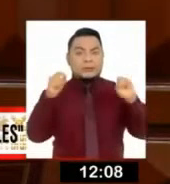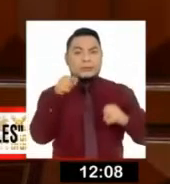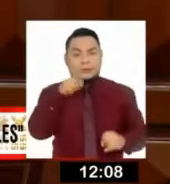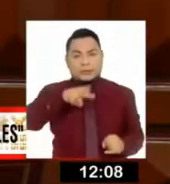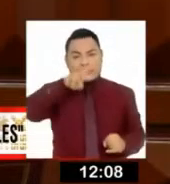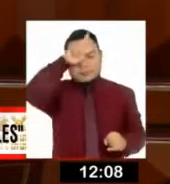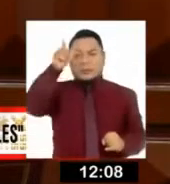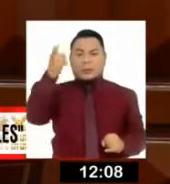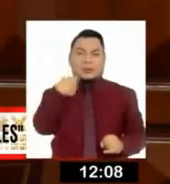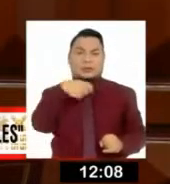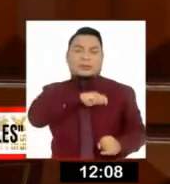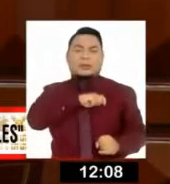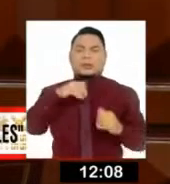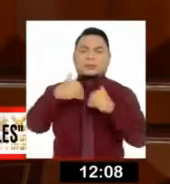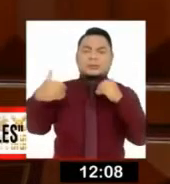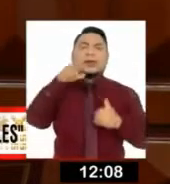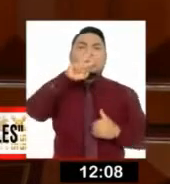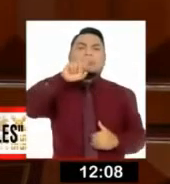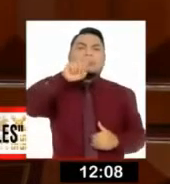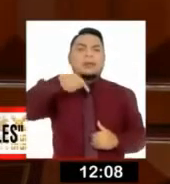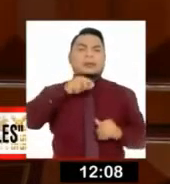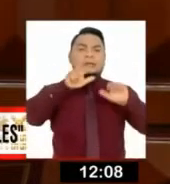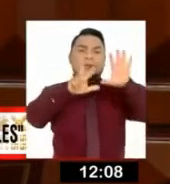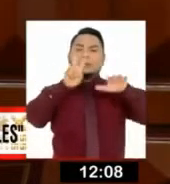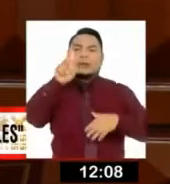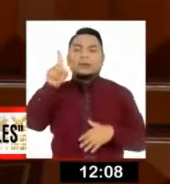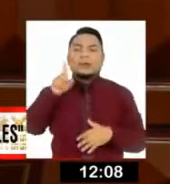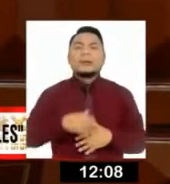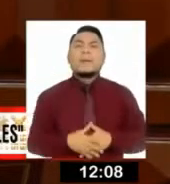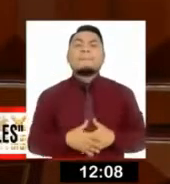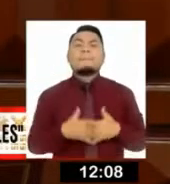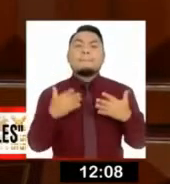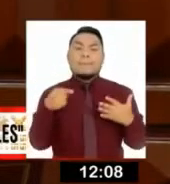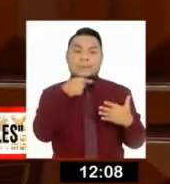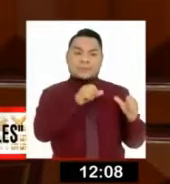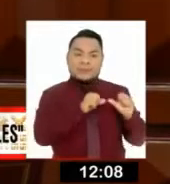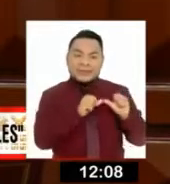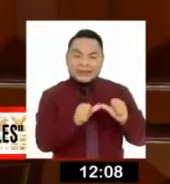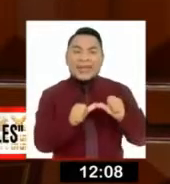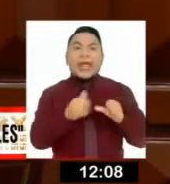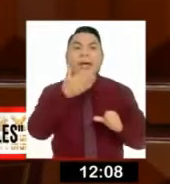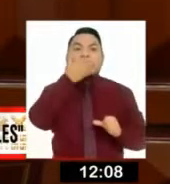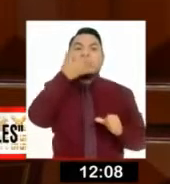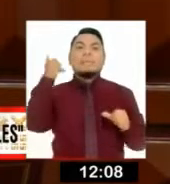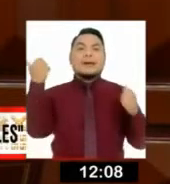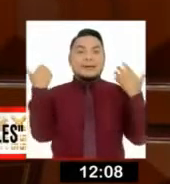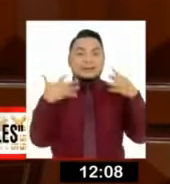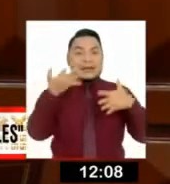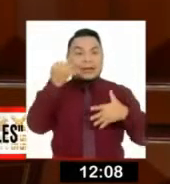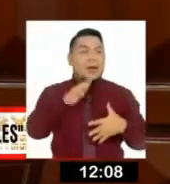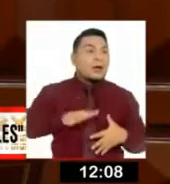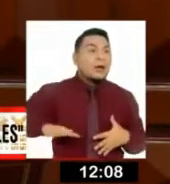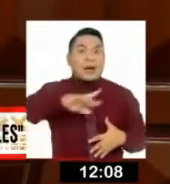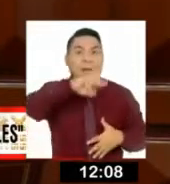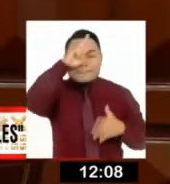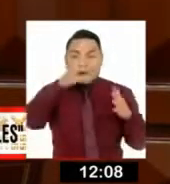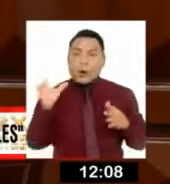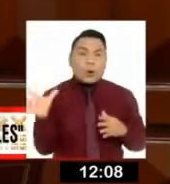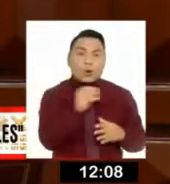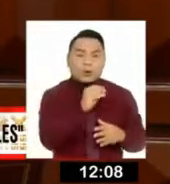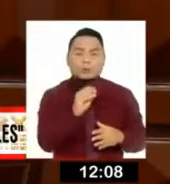Perú de España en 1821 no trajo consigo una mejora real para la mayoría de los